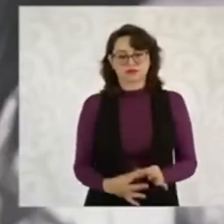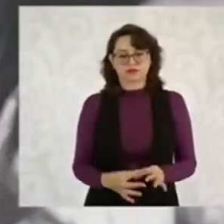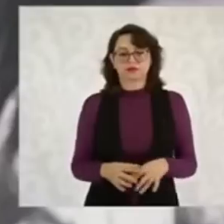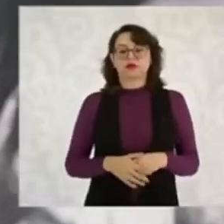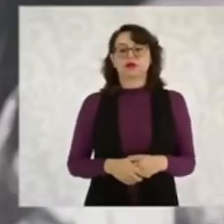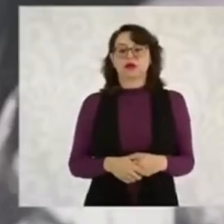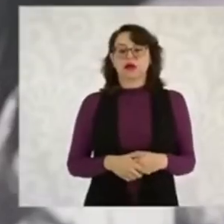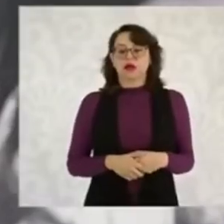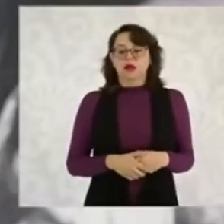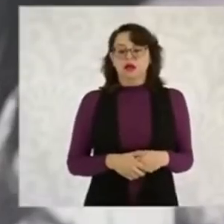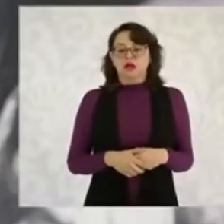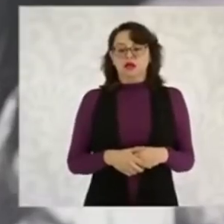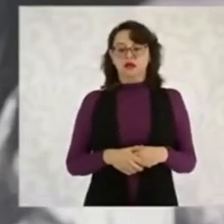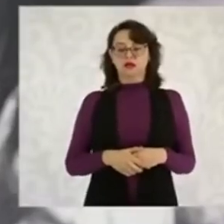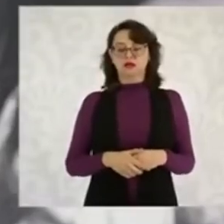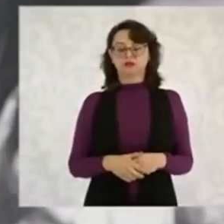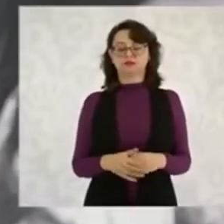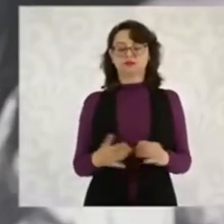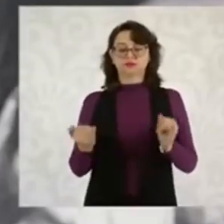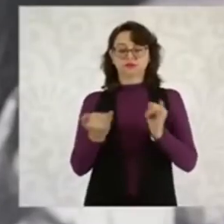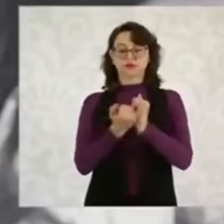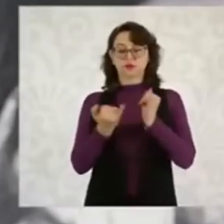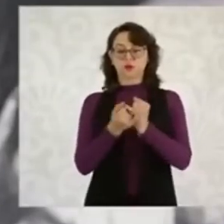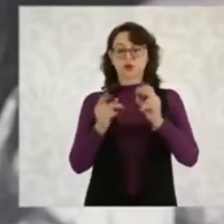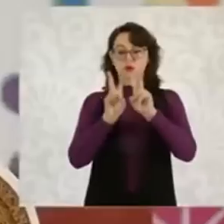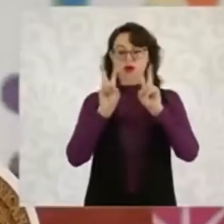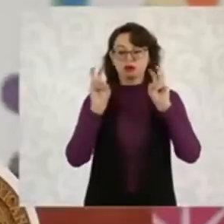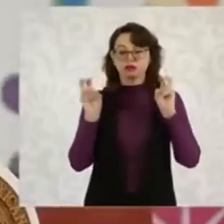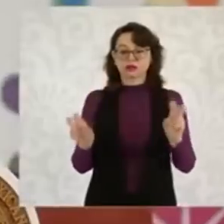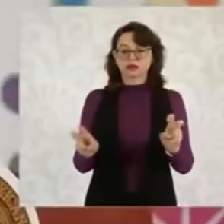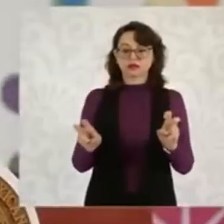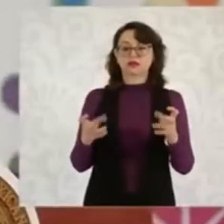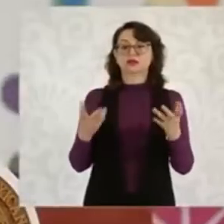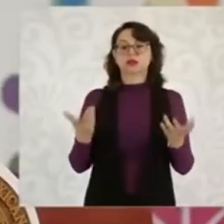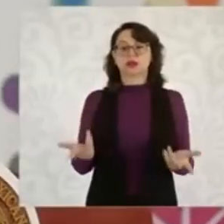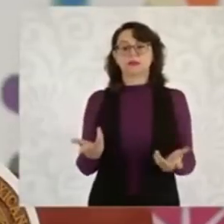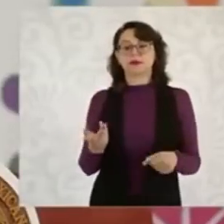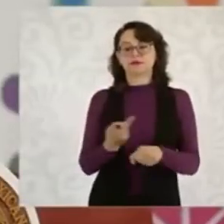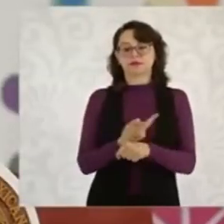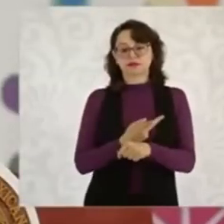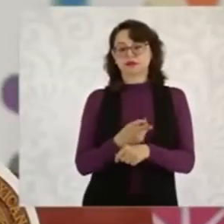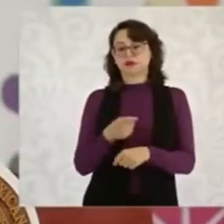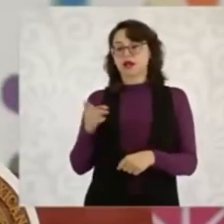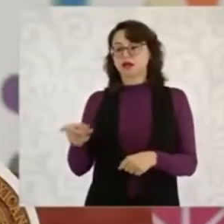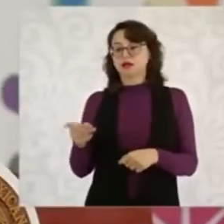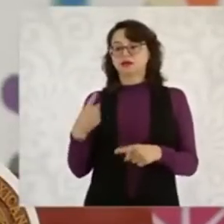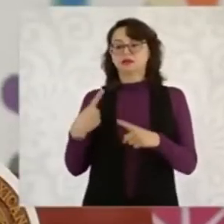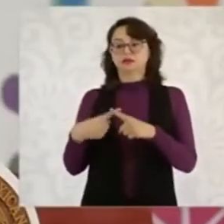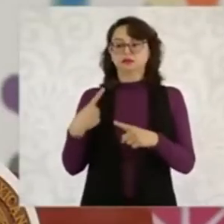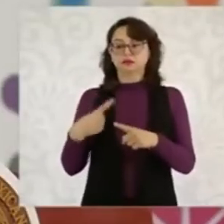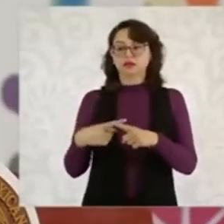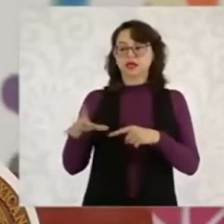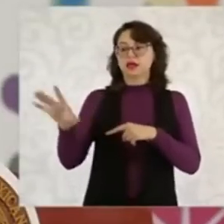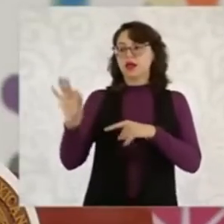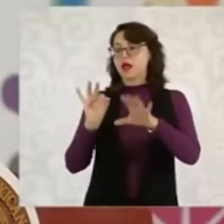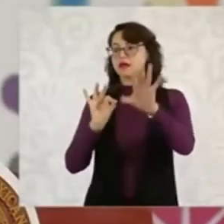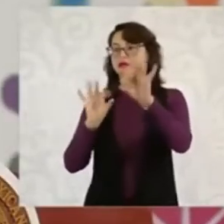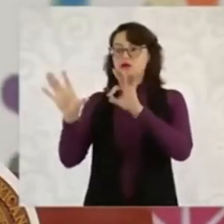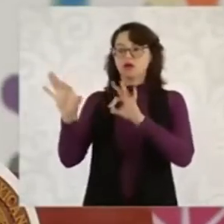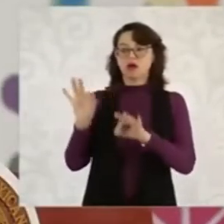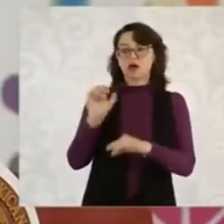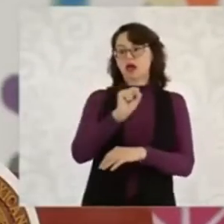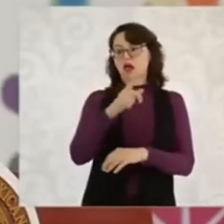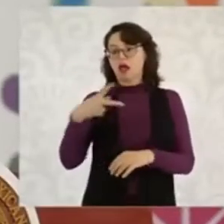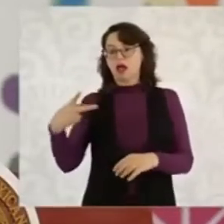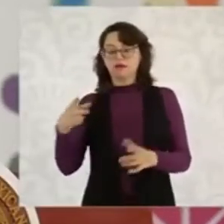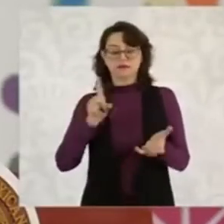gestión algorítmica. Las decisiones tomadas por algoritmos deben de ser transparentes, comprensibles y, lo más